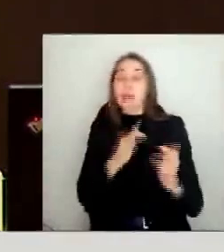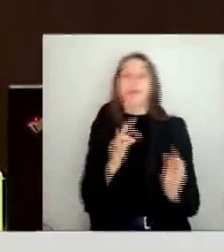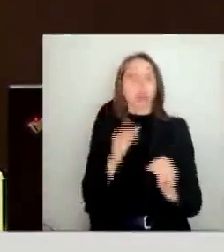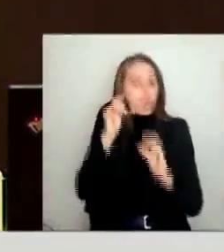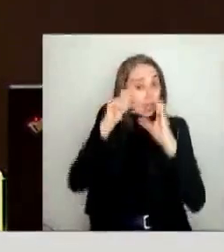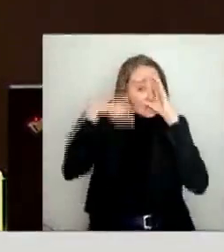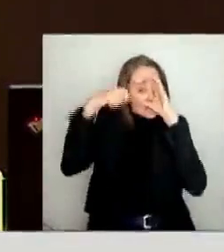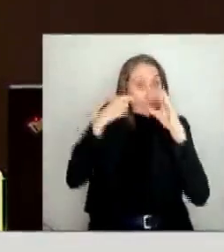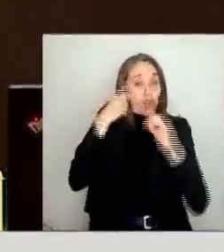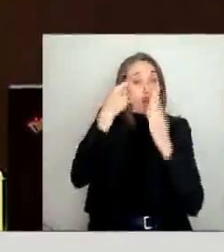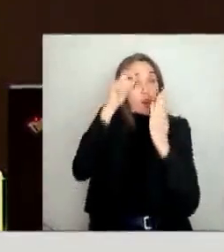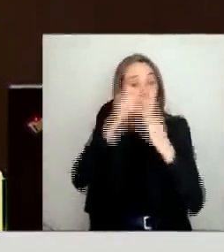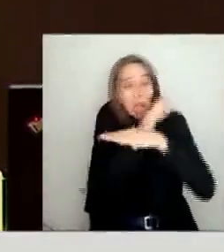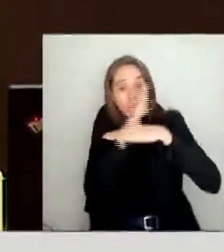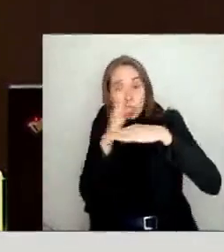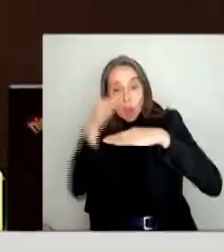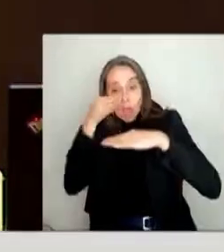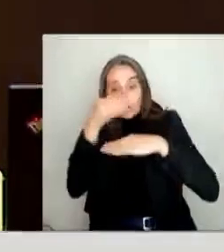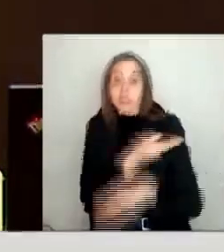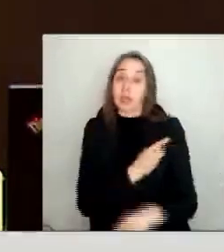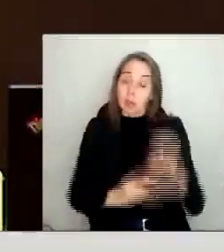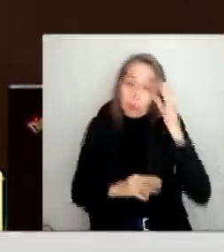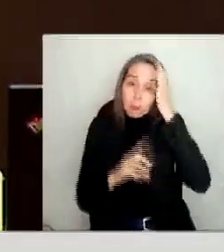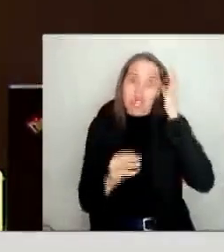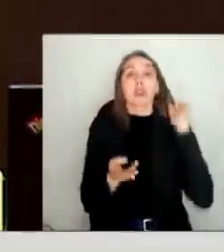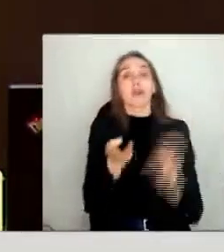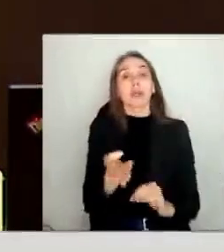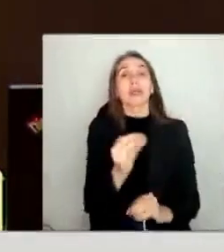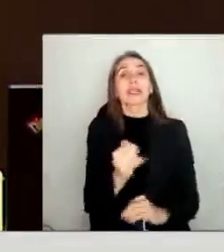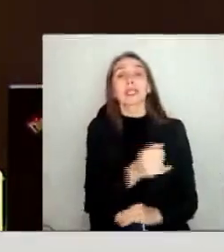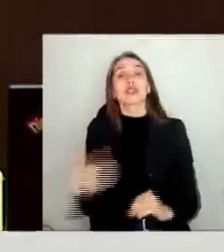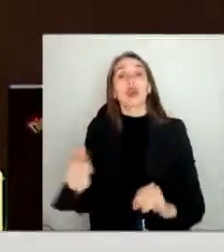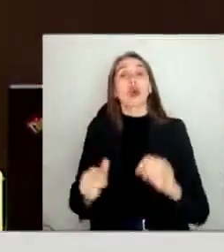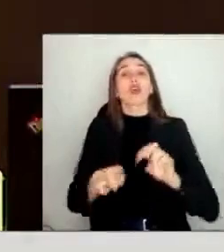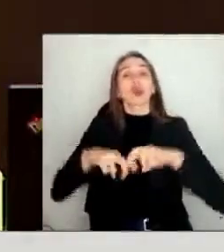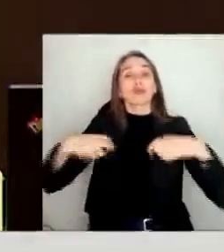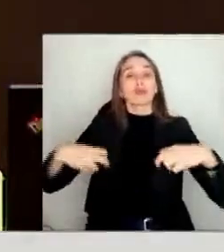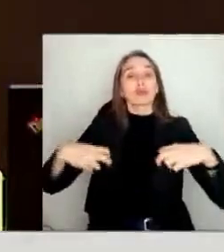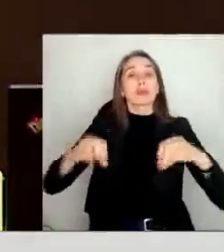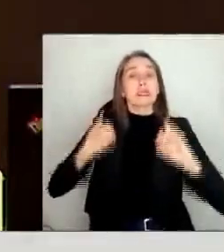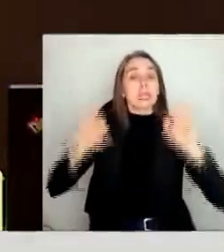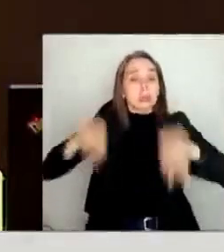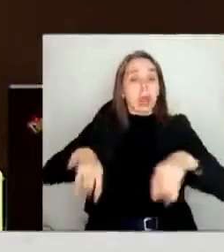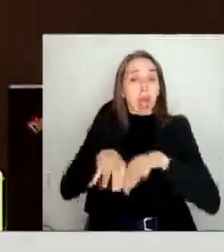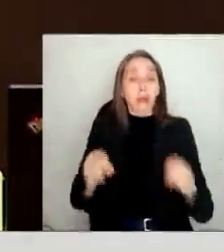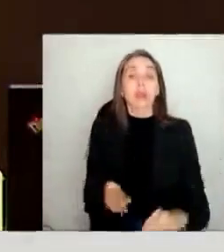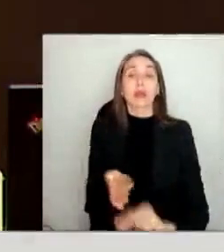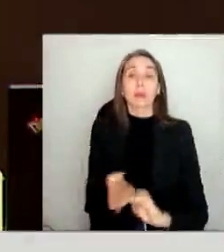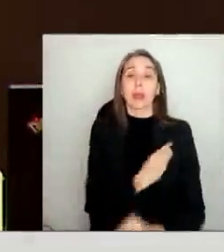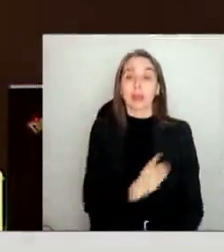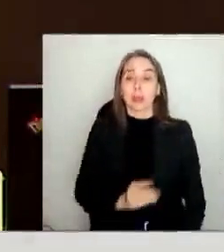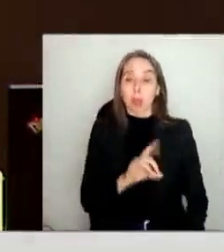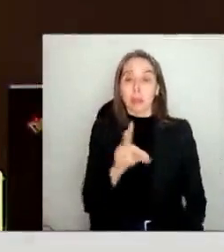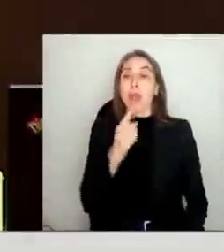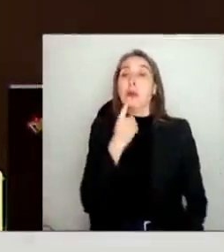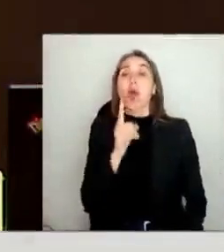recabar el acuerdo que usted ha solicitado que requiere de la unanimidad de la sala por solicitud del diputado mellado habría acuerdo por